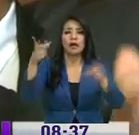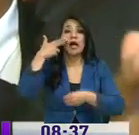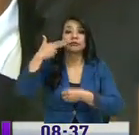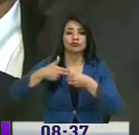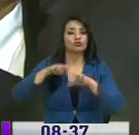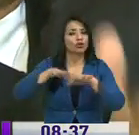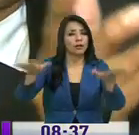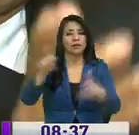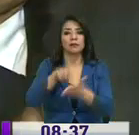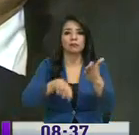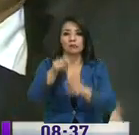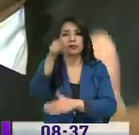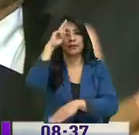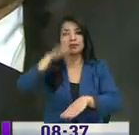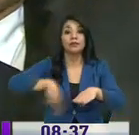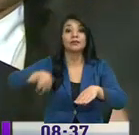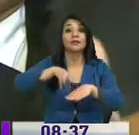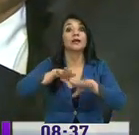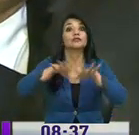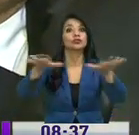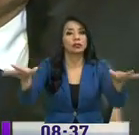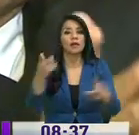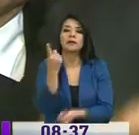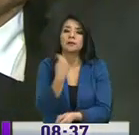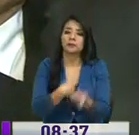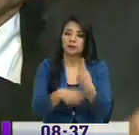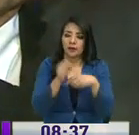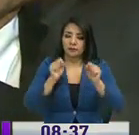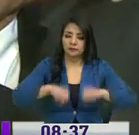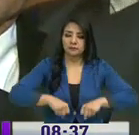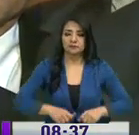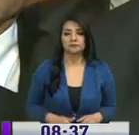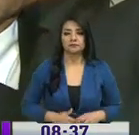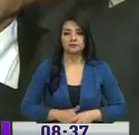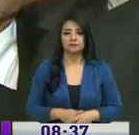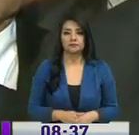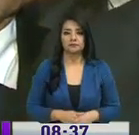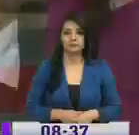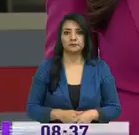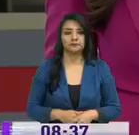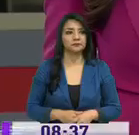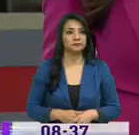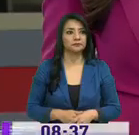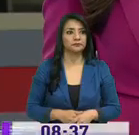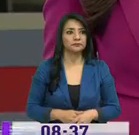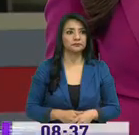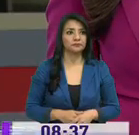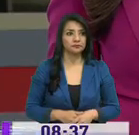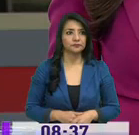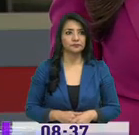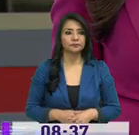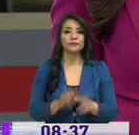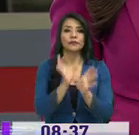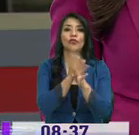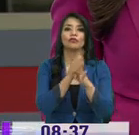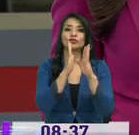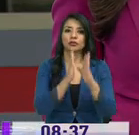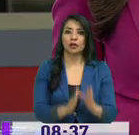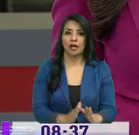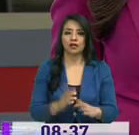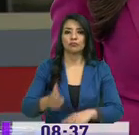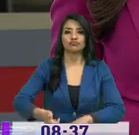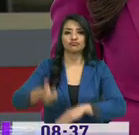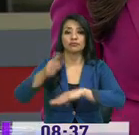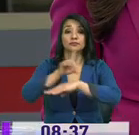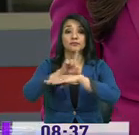están autorizadas para operar en el expendio de combustible a nivel nacional. Y funcionarios, así como altos